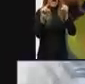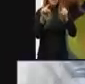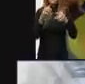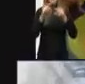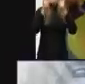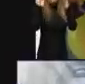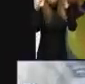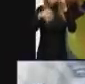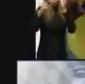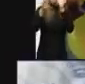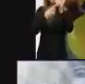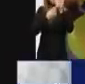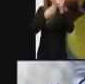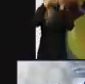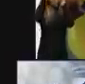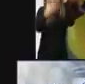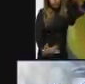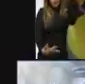1,000 comentarios.